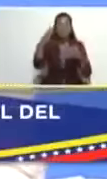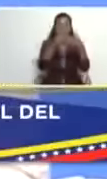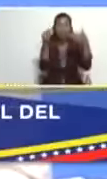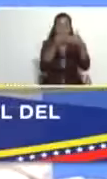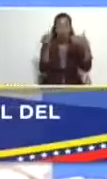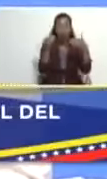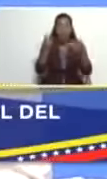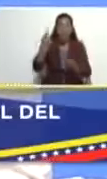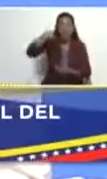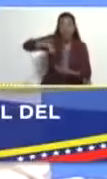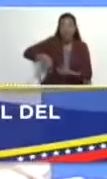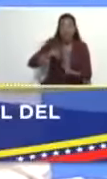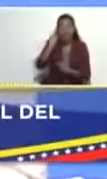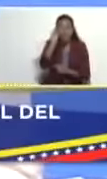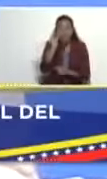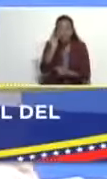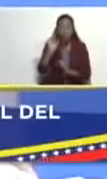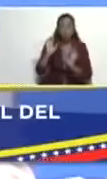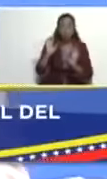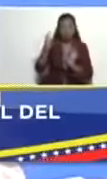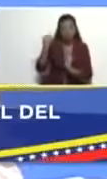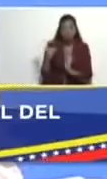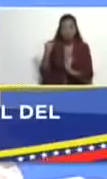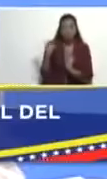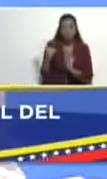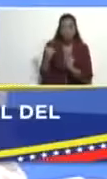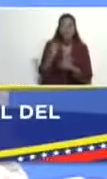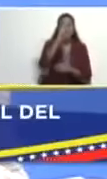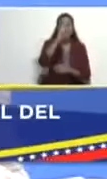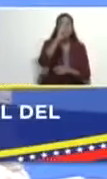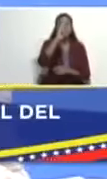mínimo, y salió bien, indexado,